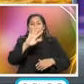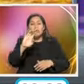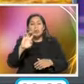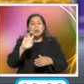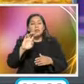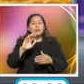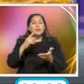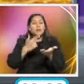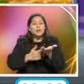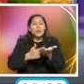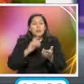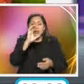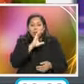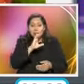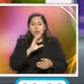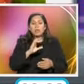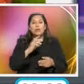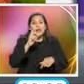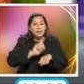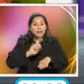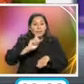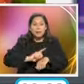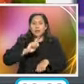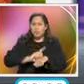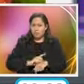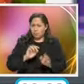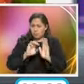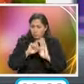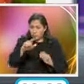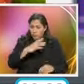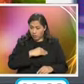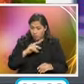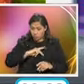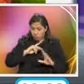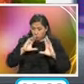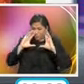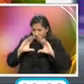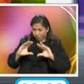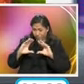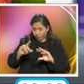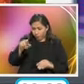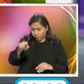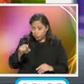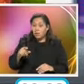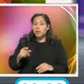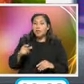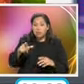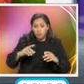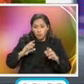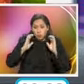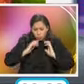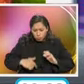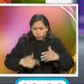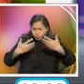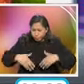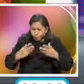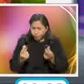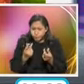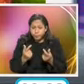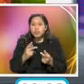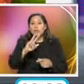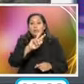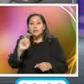día. O sea, ese medio kilo está haciendo, si tú se lo formas a tu hijo, que aceleres el metabolismo 200